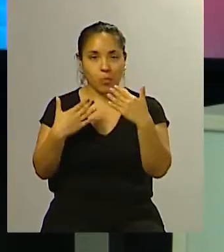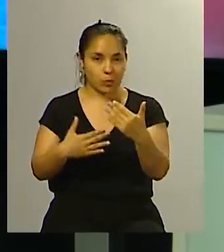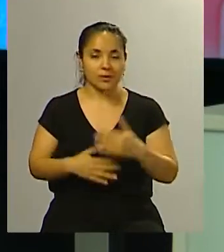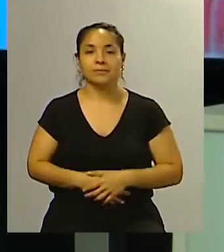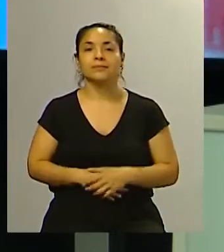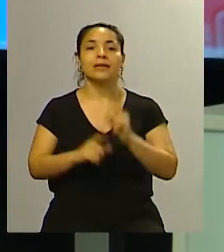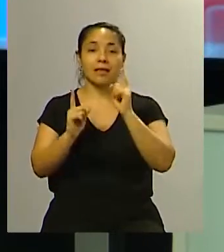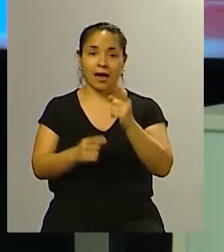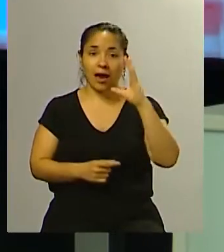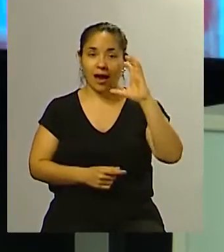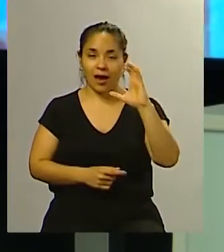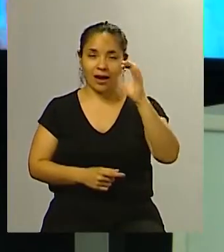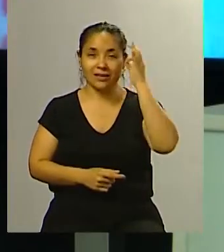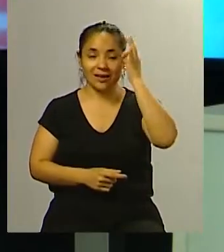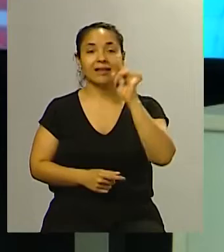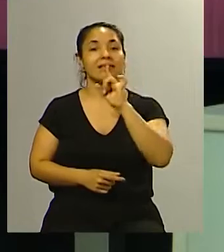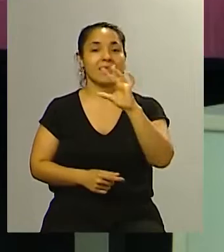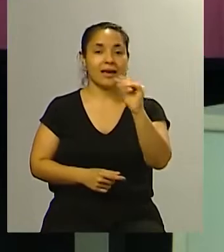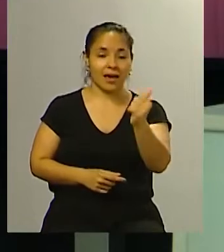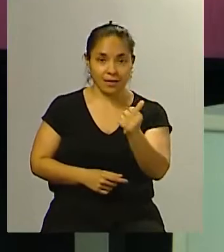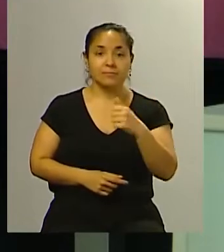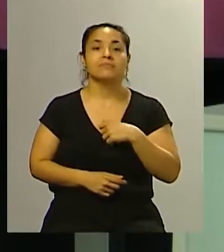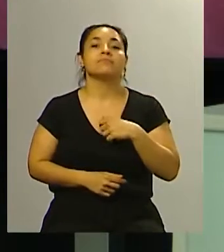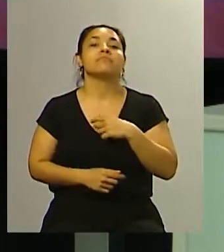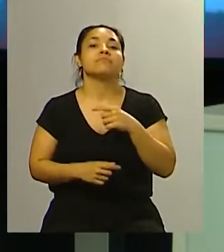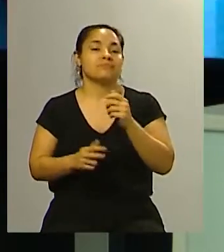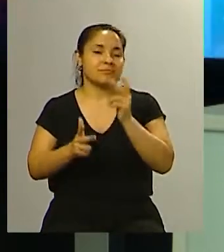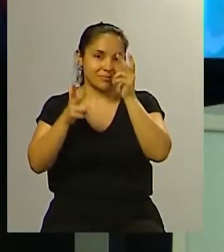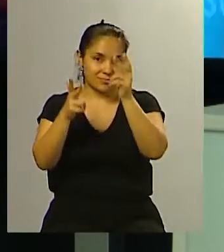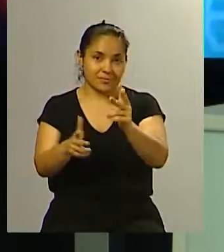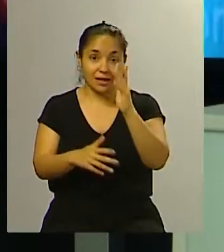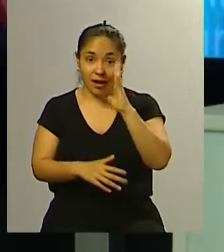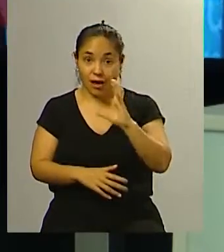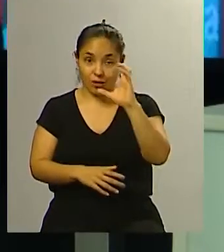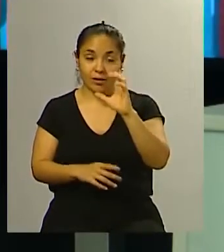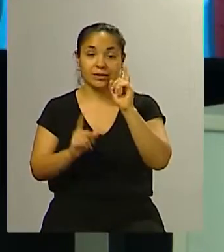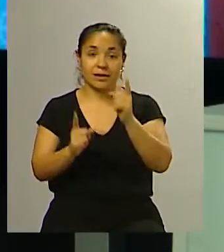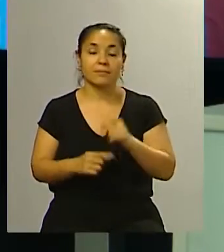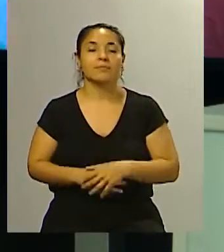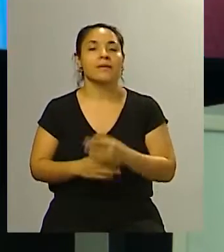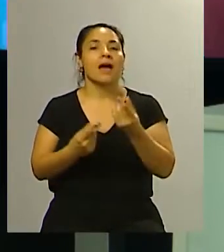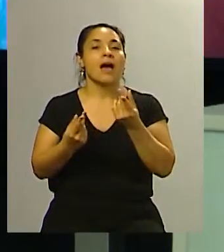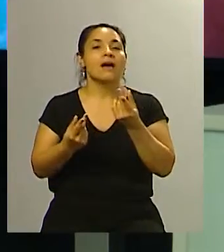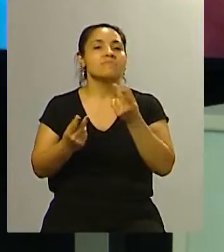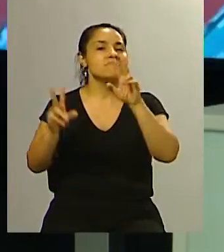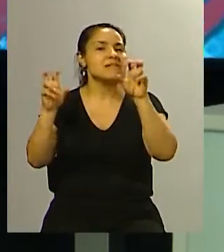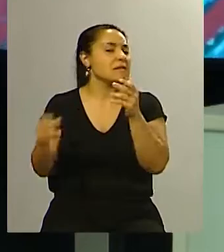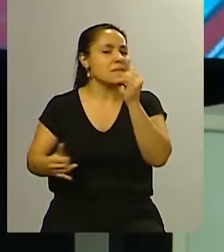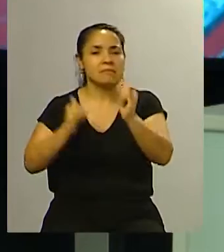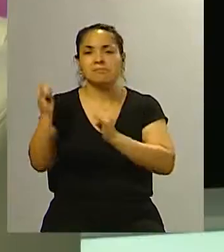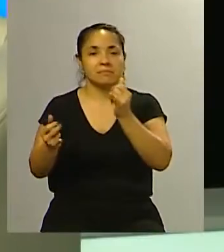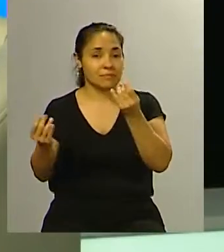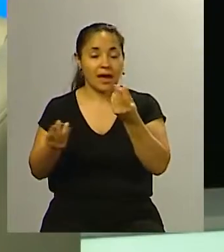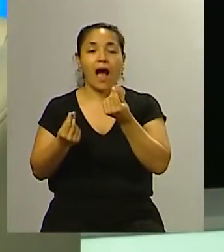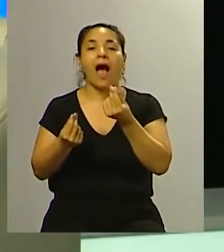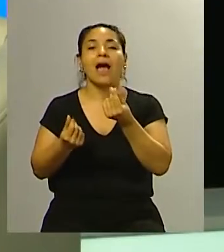estamos en el 30 de la TDA, 22 de Supercanal HD, y les decimos que, y recordamos al mismo tiempo que estamos hablando de calidad educativa, lo hacemos en este caso con Nora